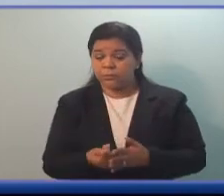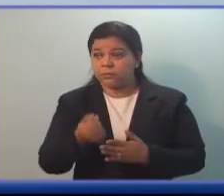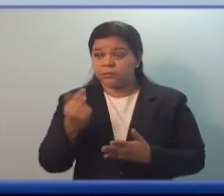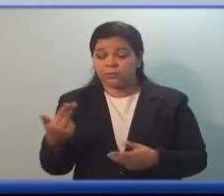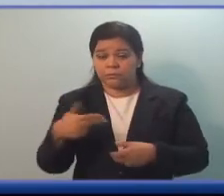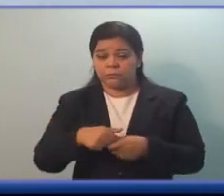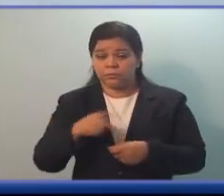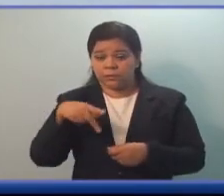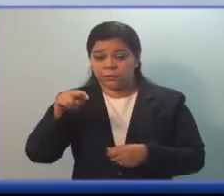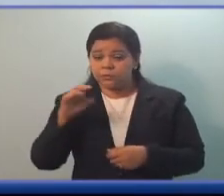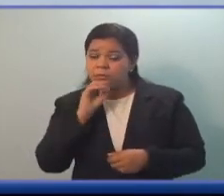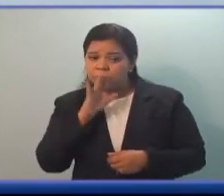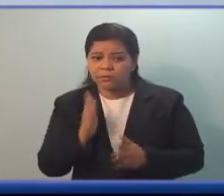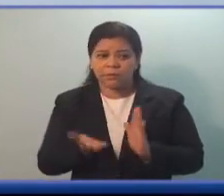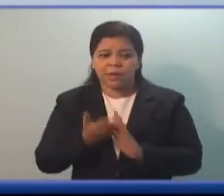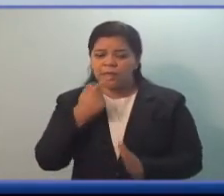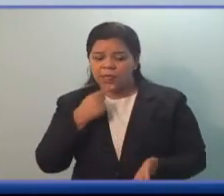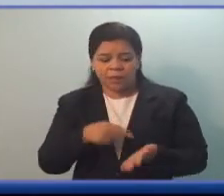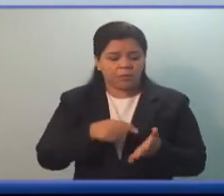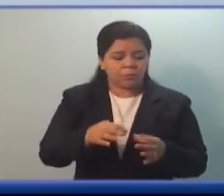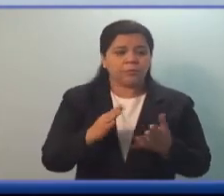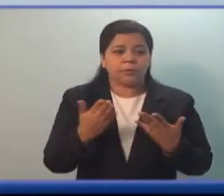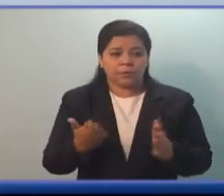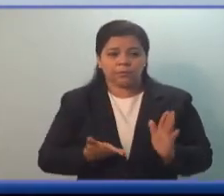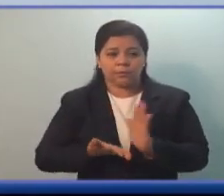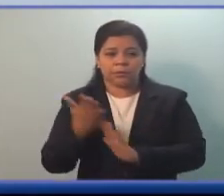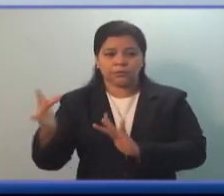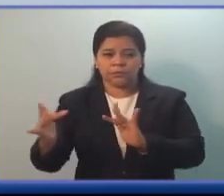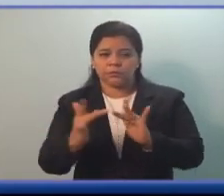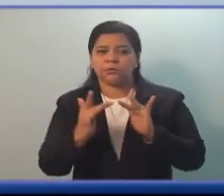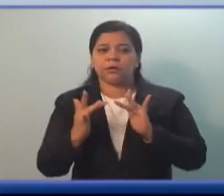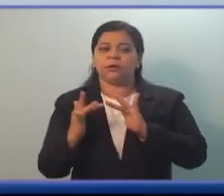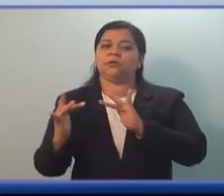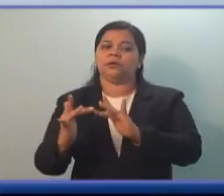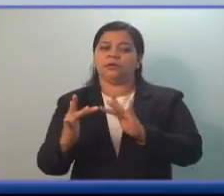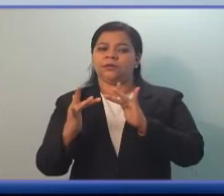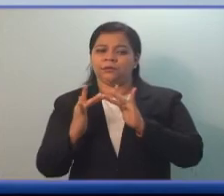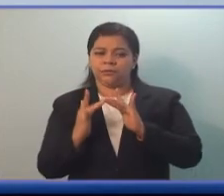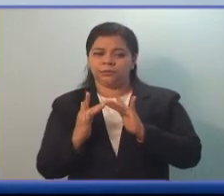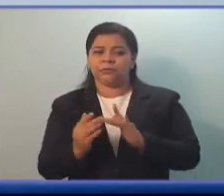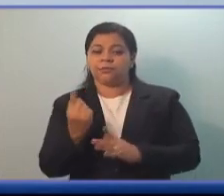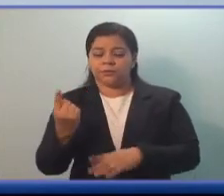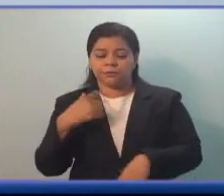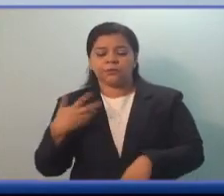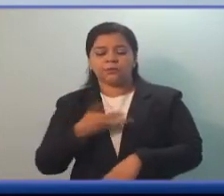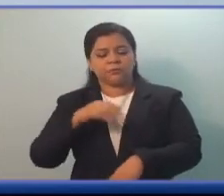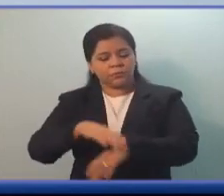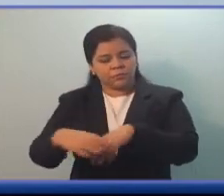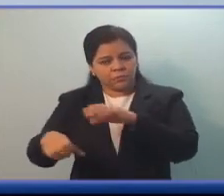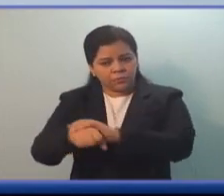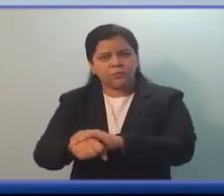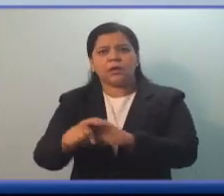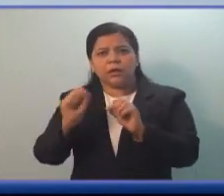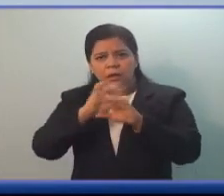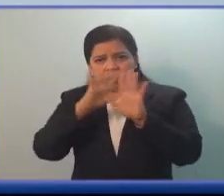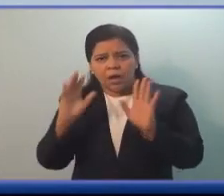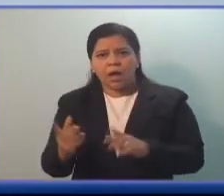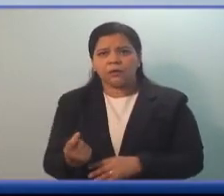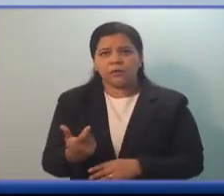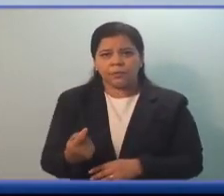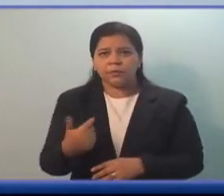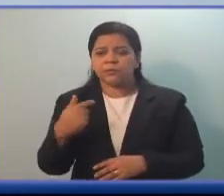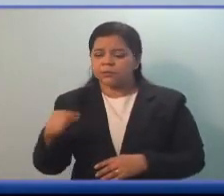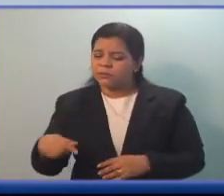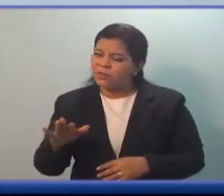decía, nosotros somos los más denunciados porque es los que tenemos más contacto con las personas que capturamos, y efectivamente siempre la policía a veces